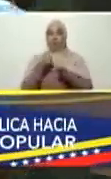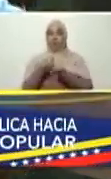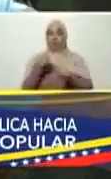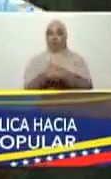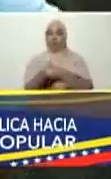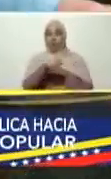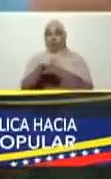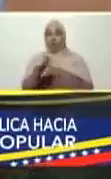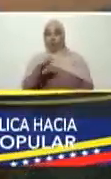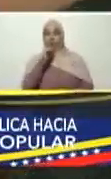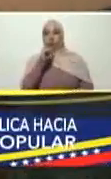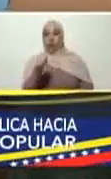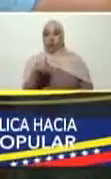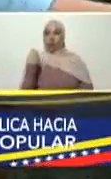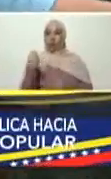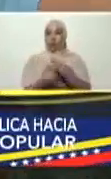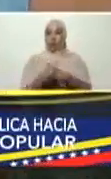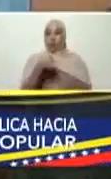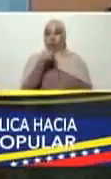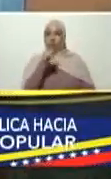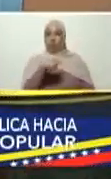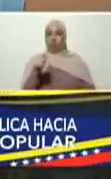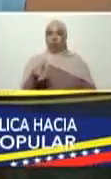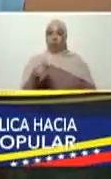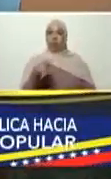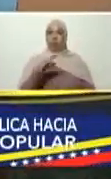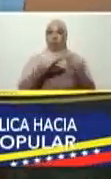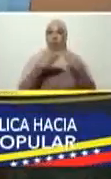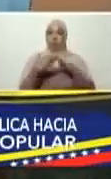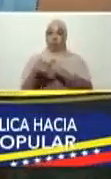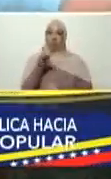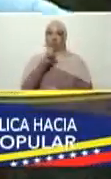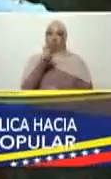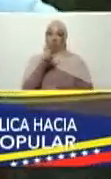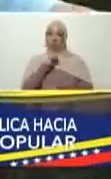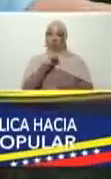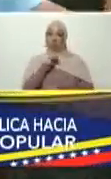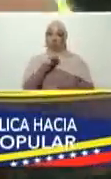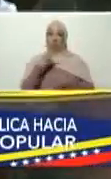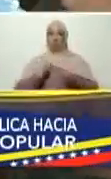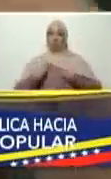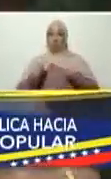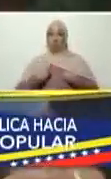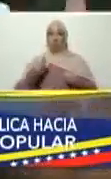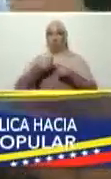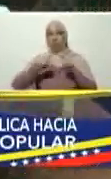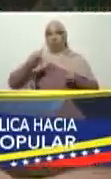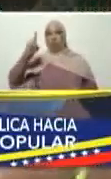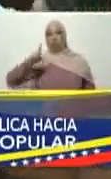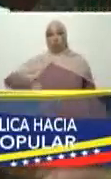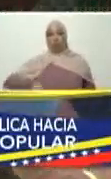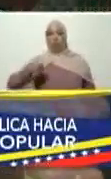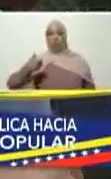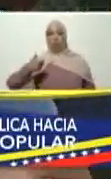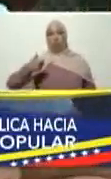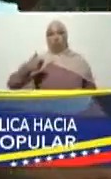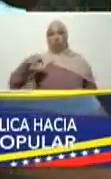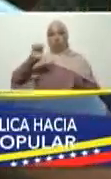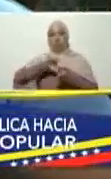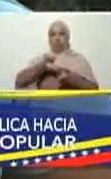le pasa al maizal, eso le pasa a la comuna más rural, como también a las de acá, a las de la ciudad, a